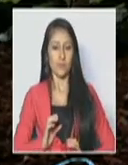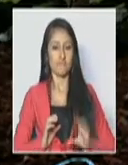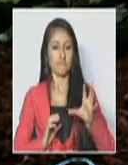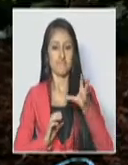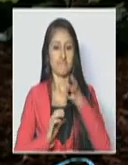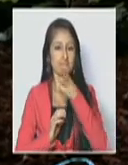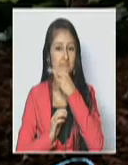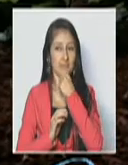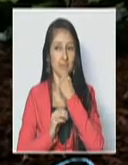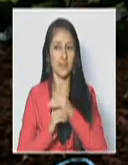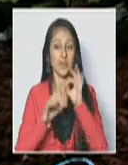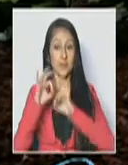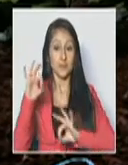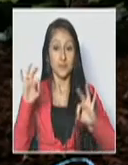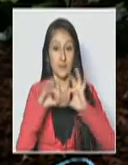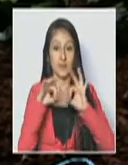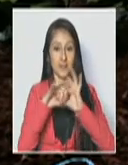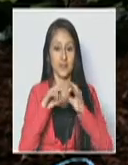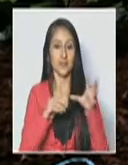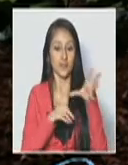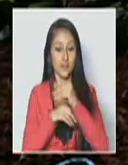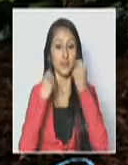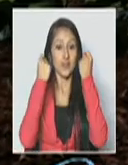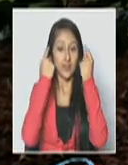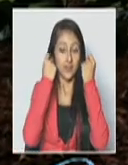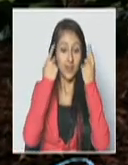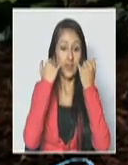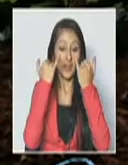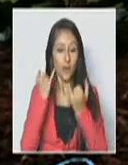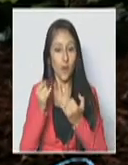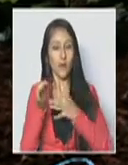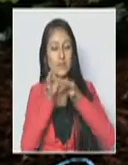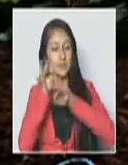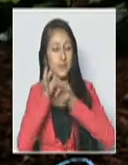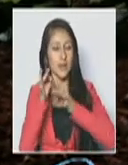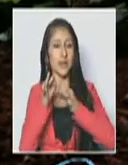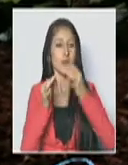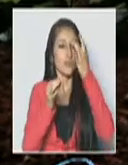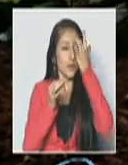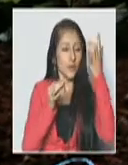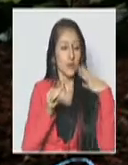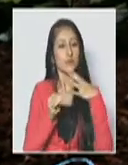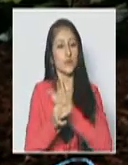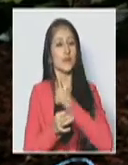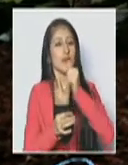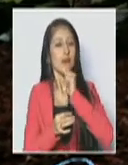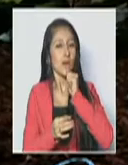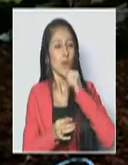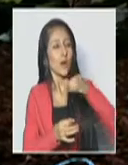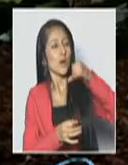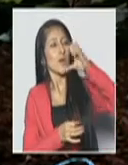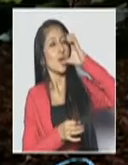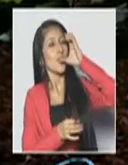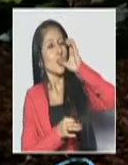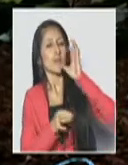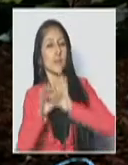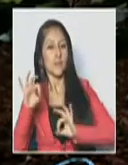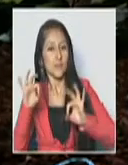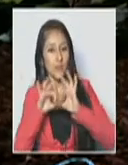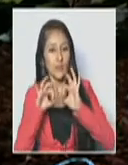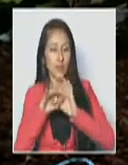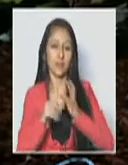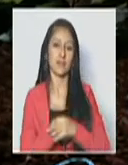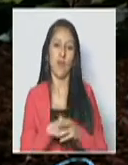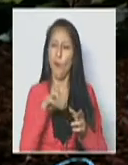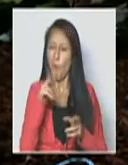por eso es muy importante que entendamos con este programa el por qué hay que hidratar el cuerpo con agua y no